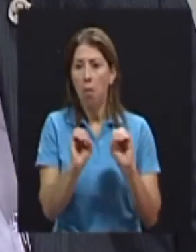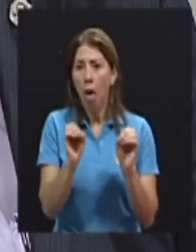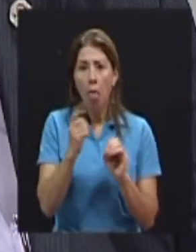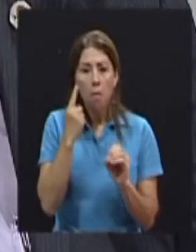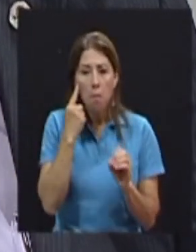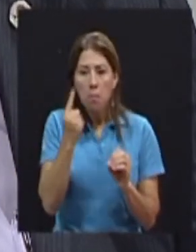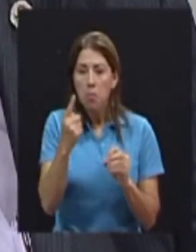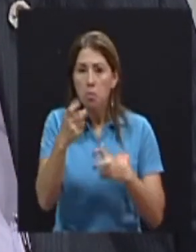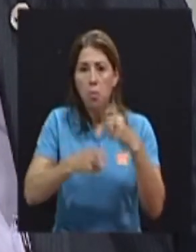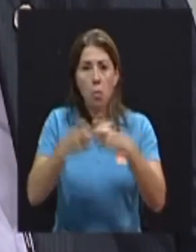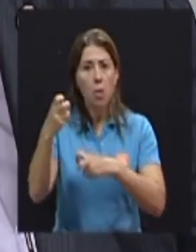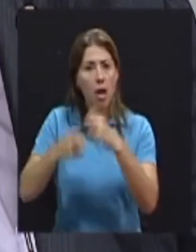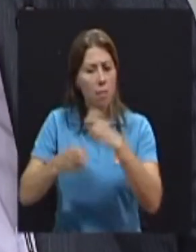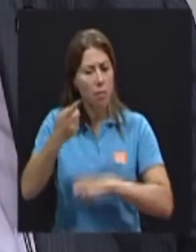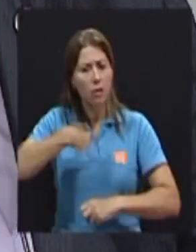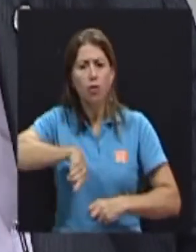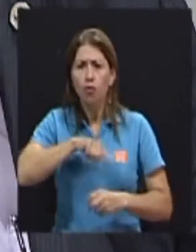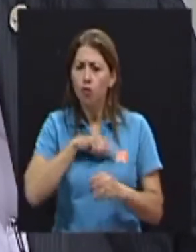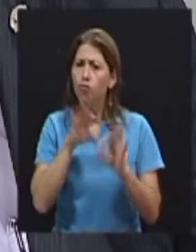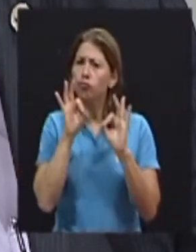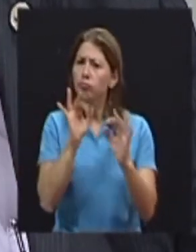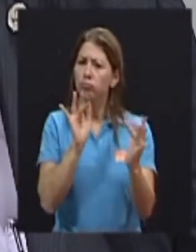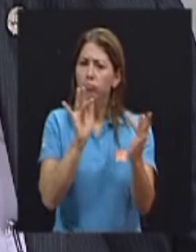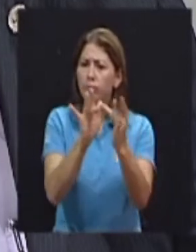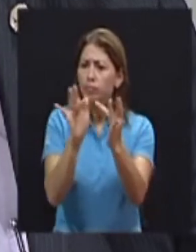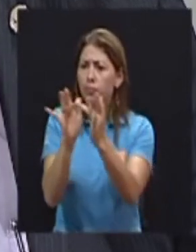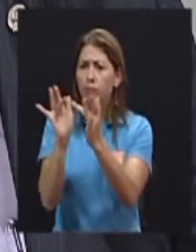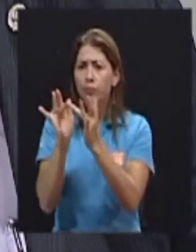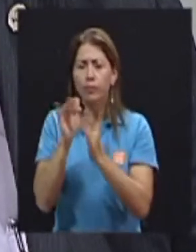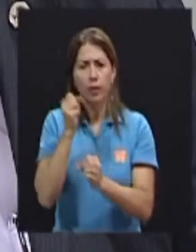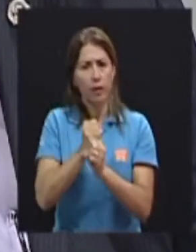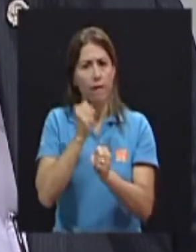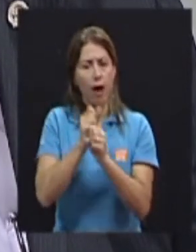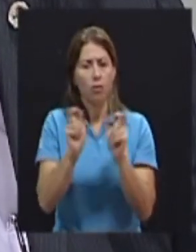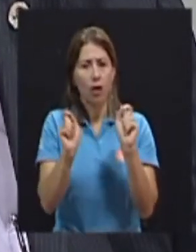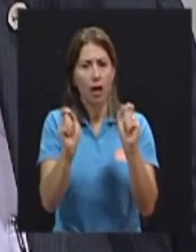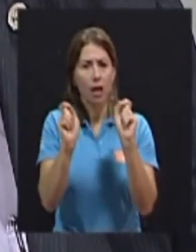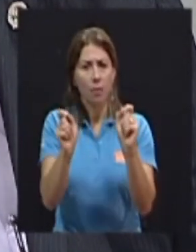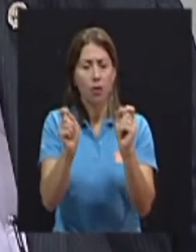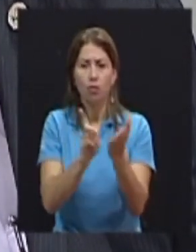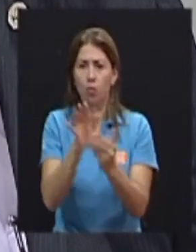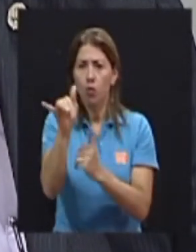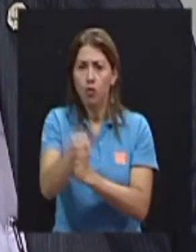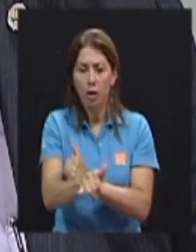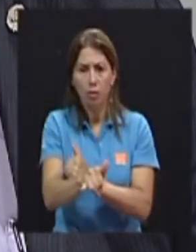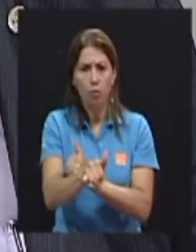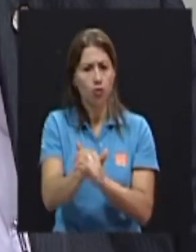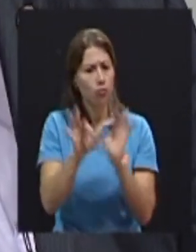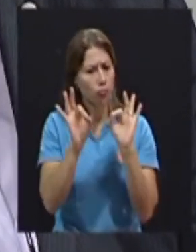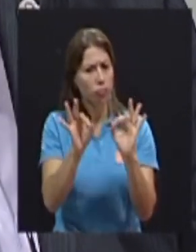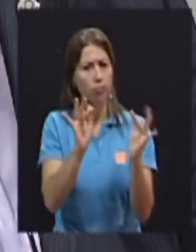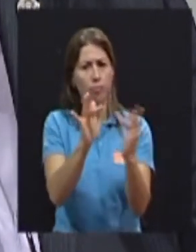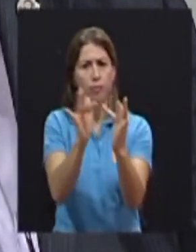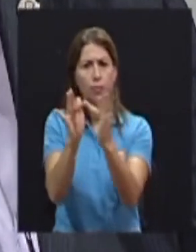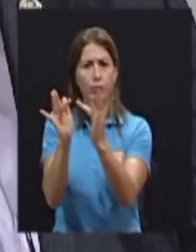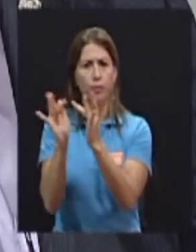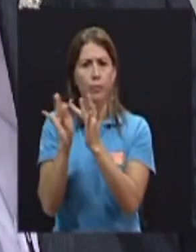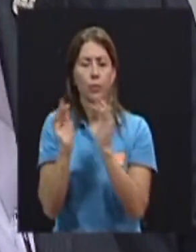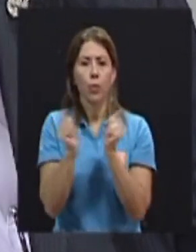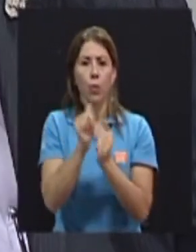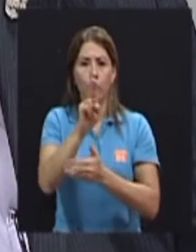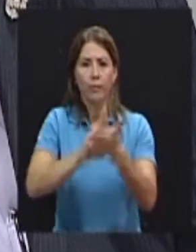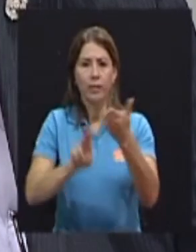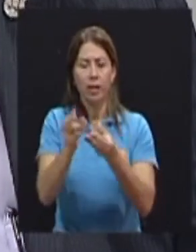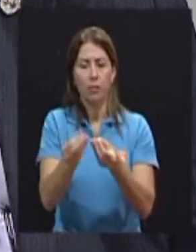para entendernos en trabajos académicos concretos y en proyectos concretos con las otras universidades públicas de Costa Rica. La dificultad la